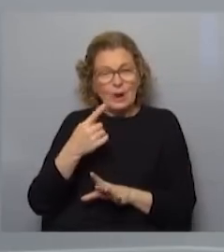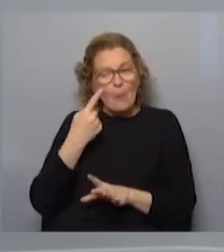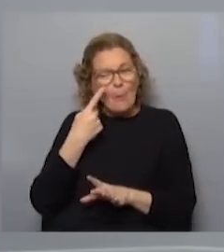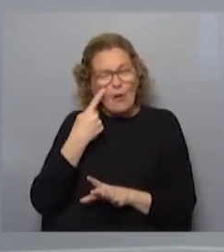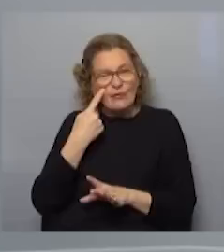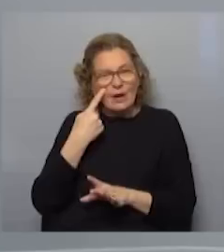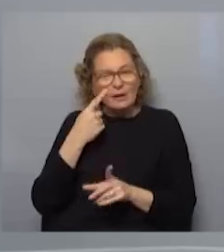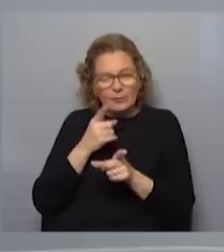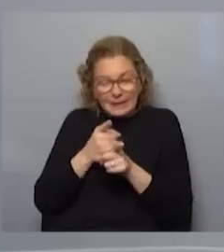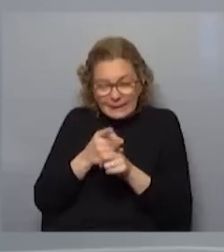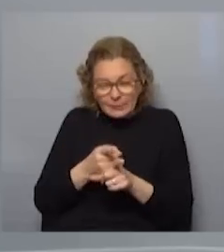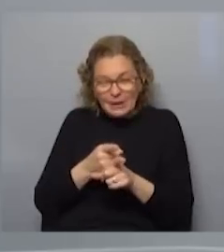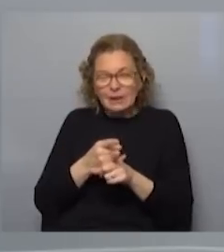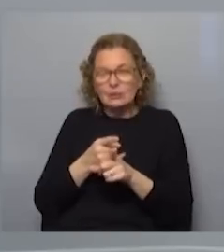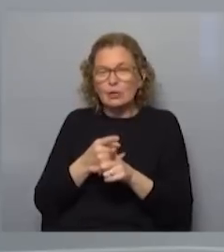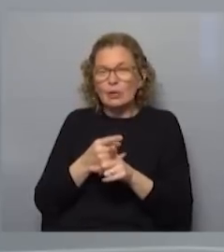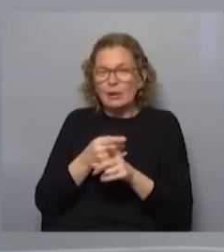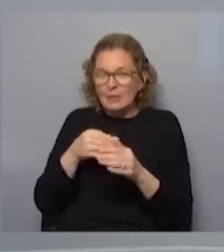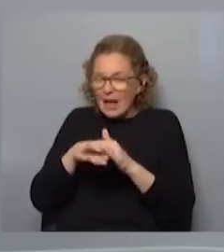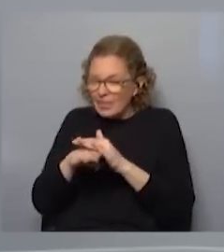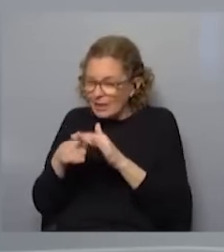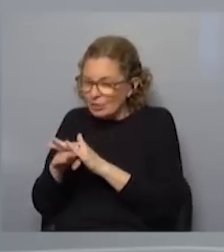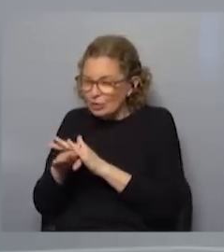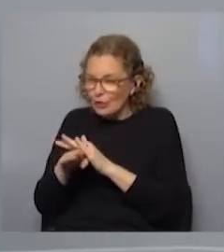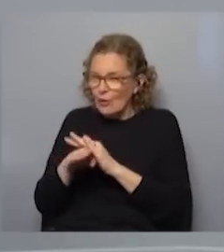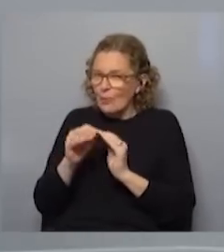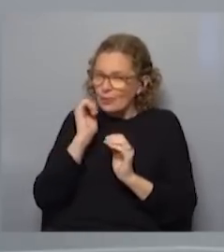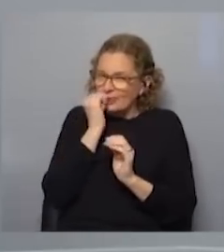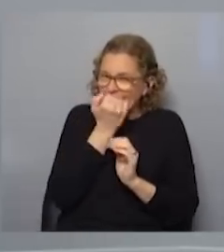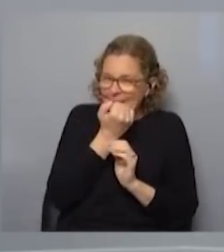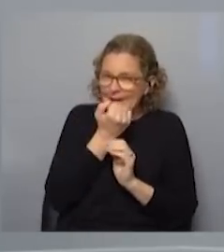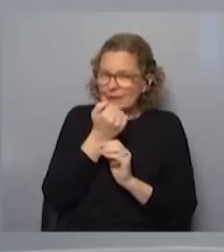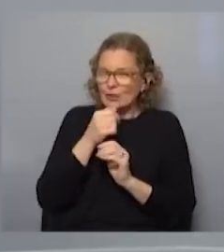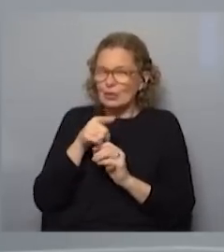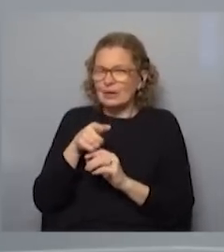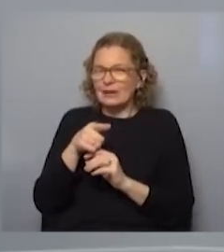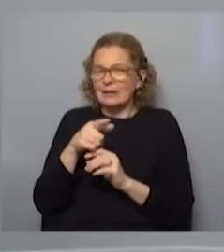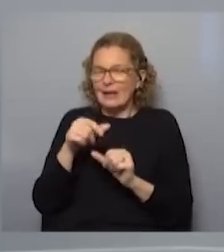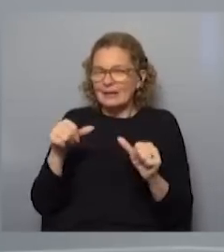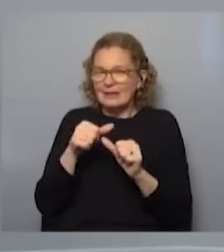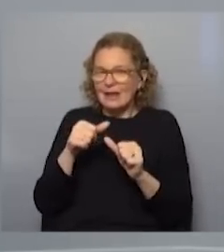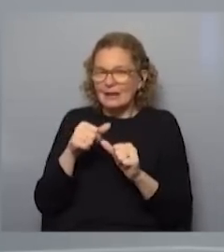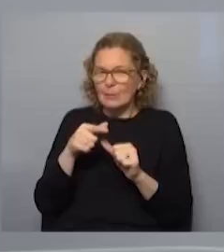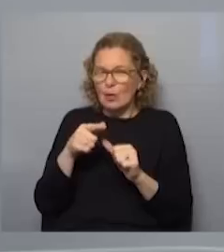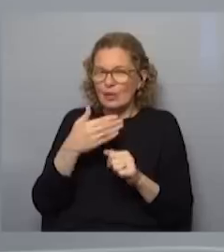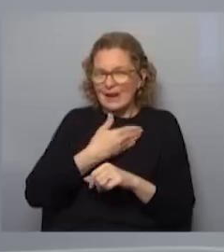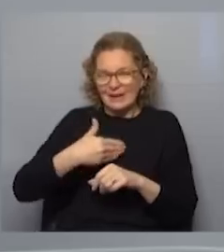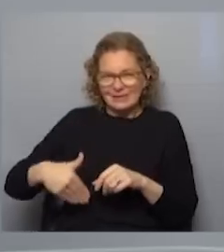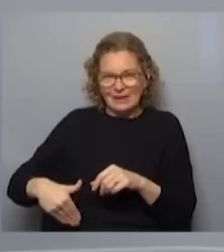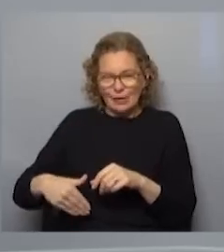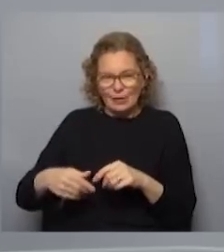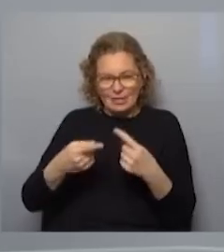que había seguimiento que había infiltraciones que se generaba a partir de recursos del Estado